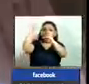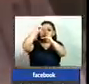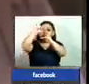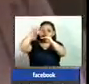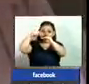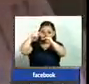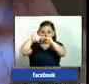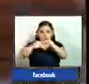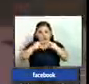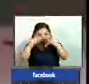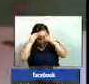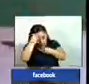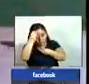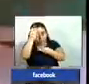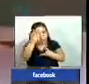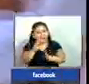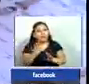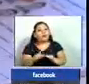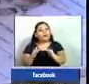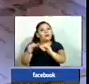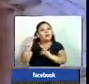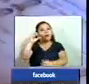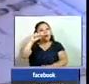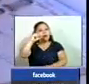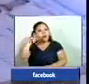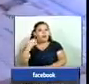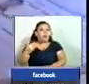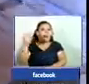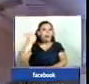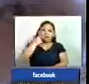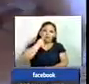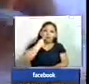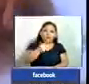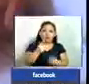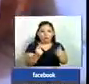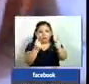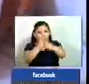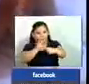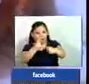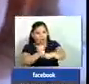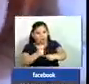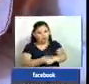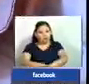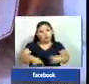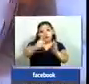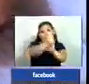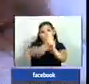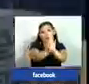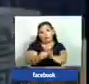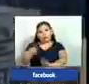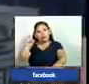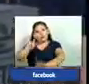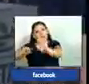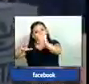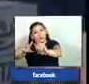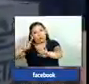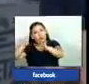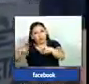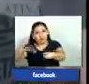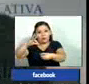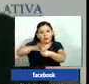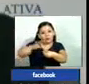constitucional de la corte suprema de justicia que ordenó reformar el artículo 186 del código